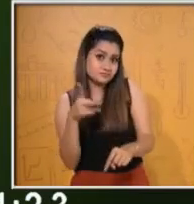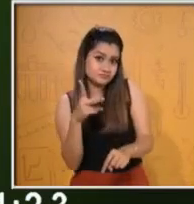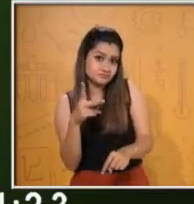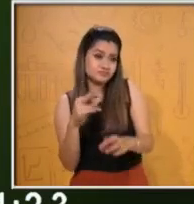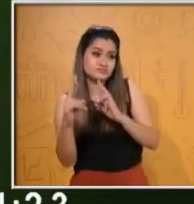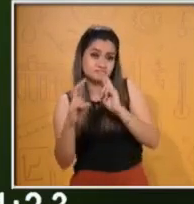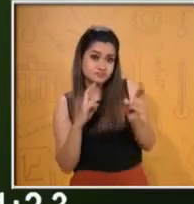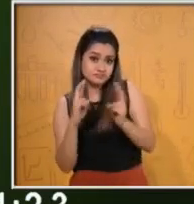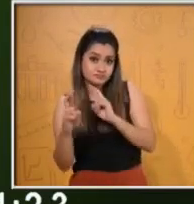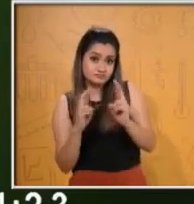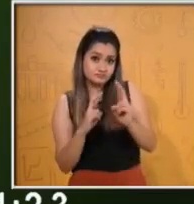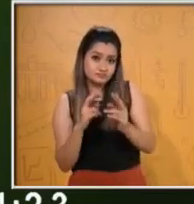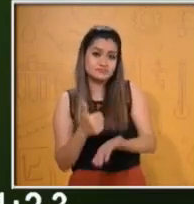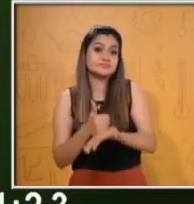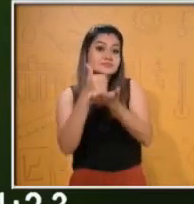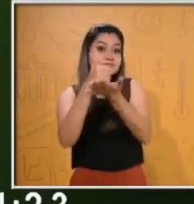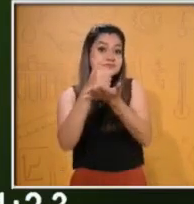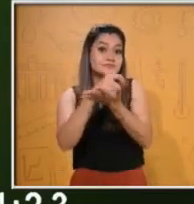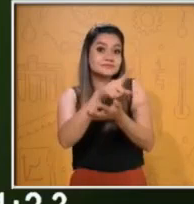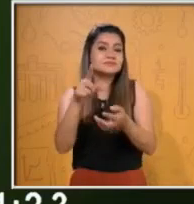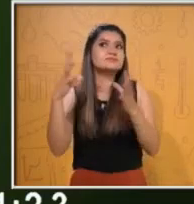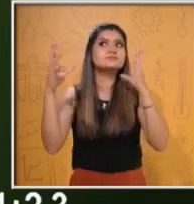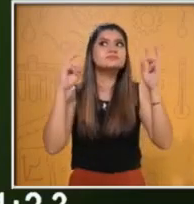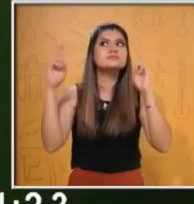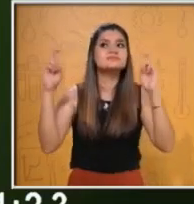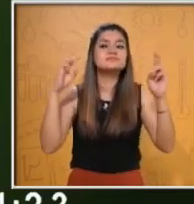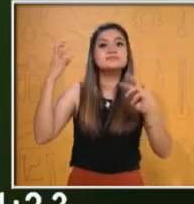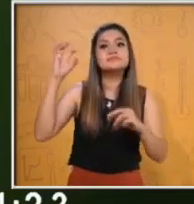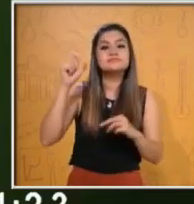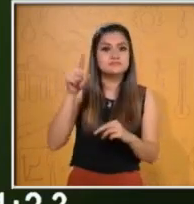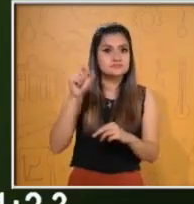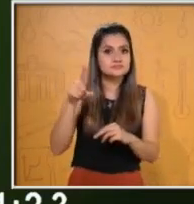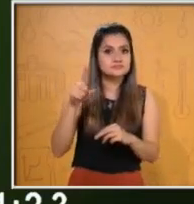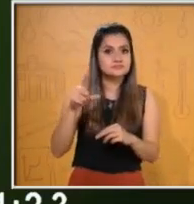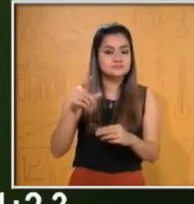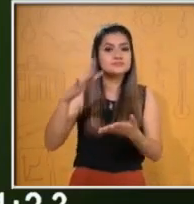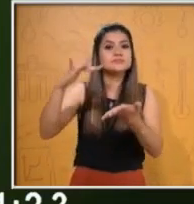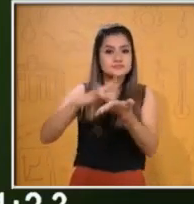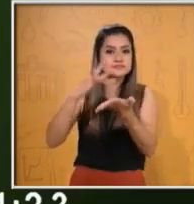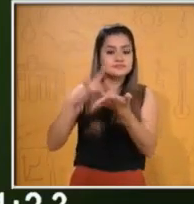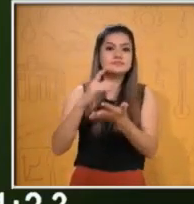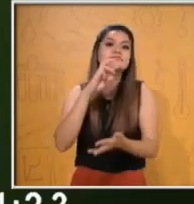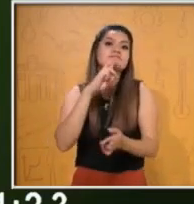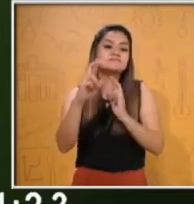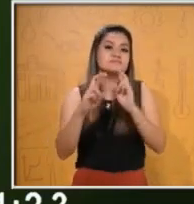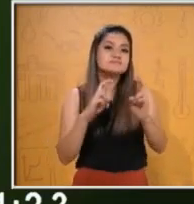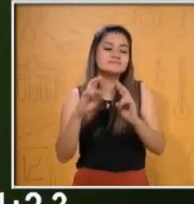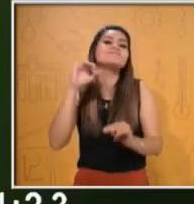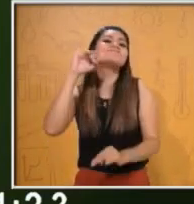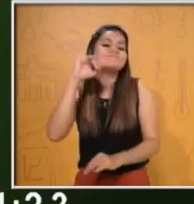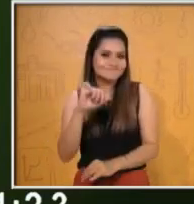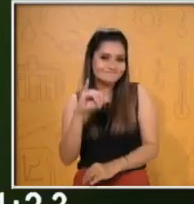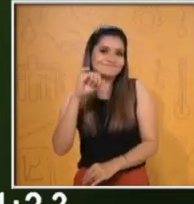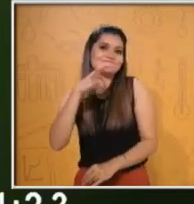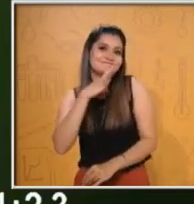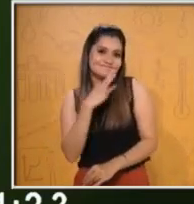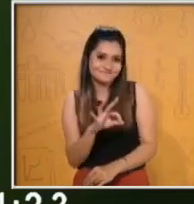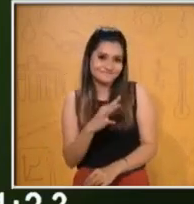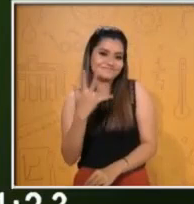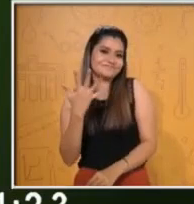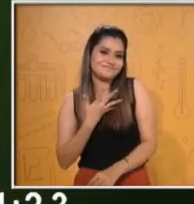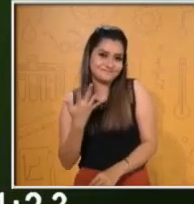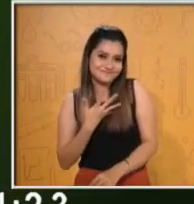Ahí en casa, ayúdenos, o las personas que nos están escuchando en radio también nos pueden apoyar con la respuesta. Y efectivamente,